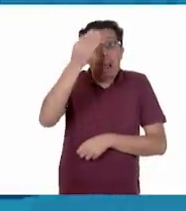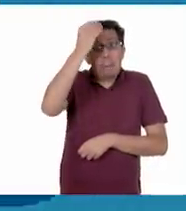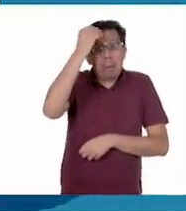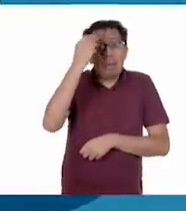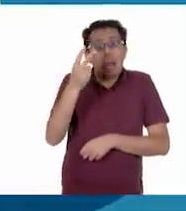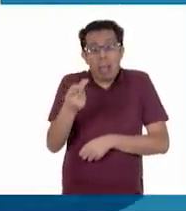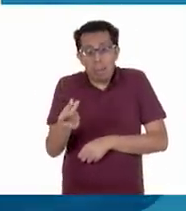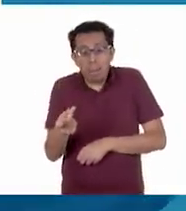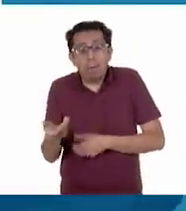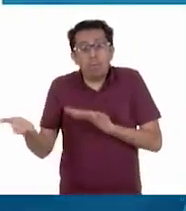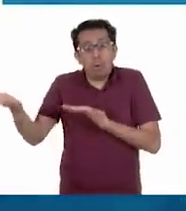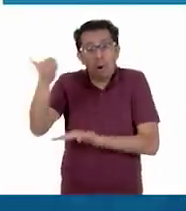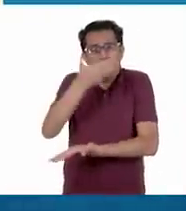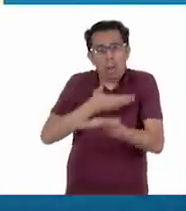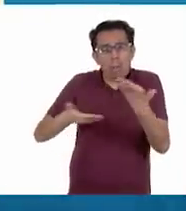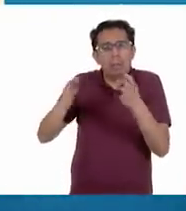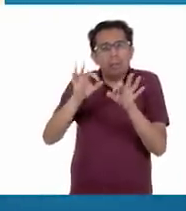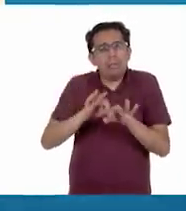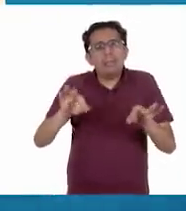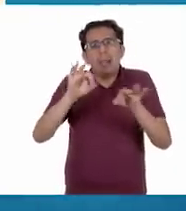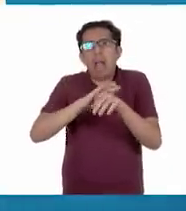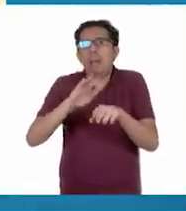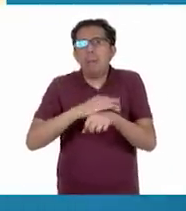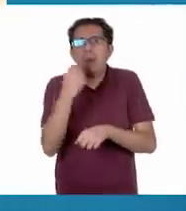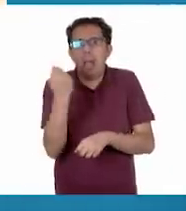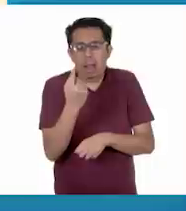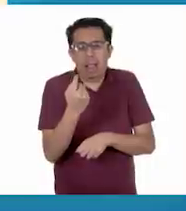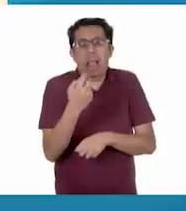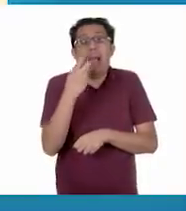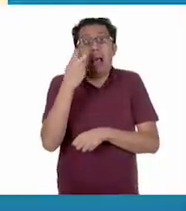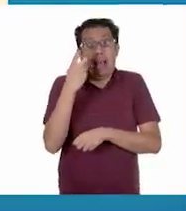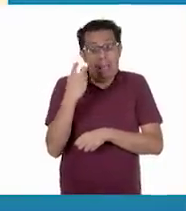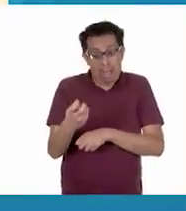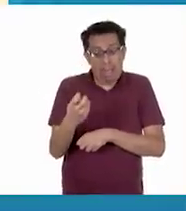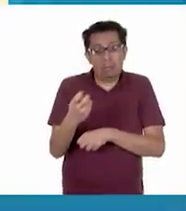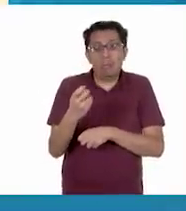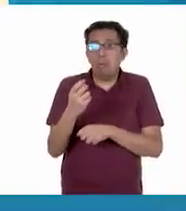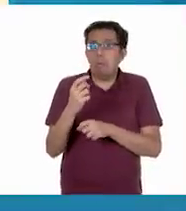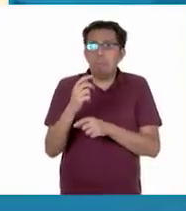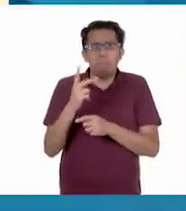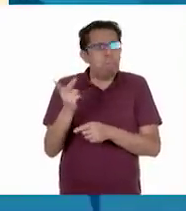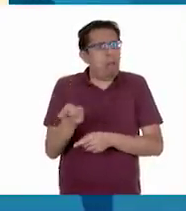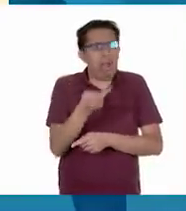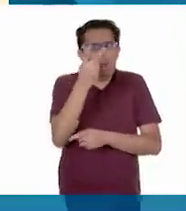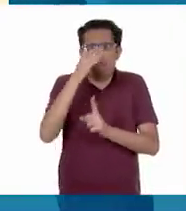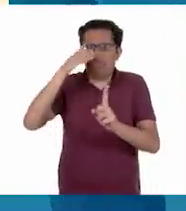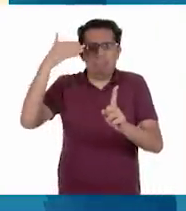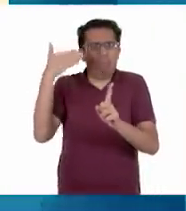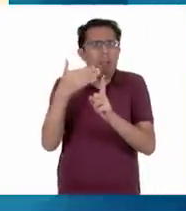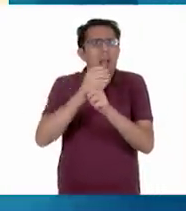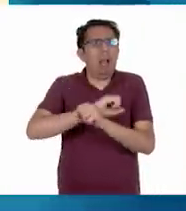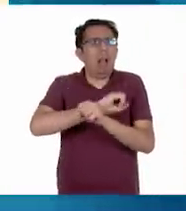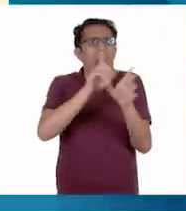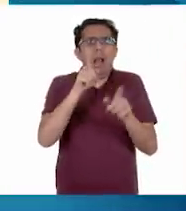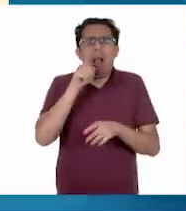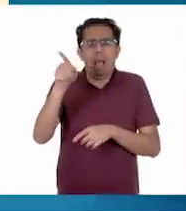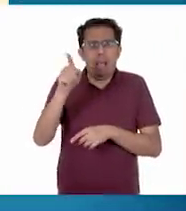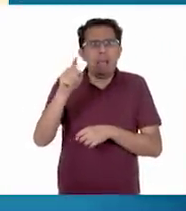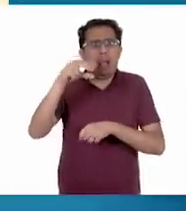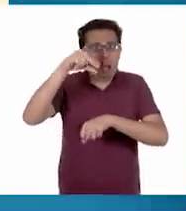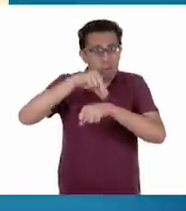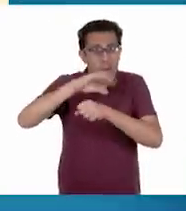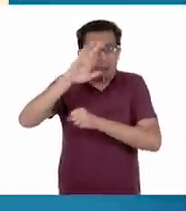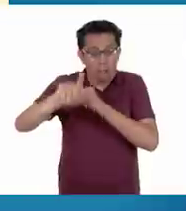perro? Así es, Raulito. Esa pregunta es muy clara y la veterinaria la responde a partir de